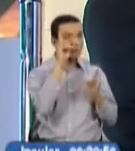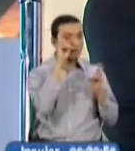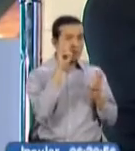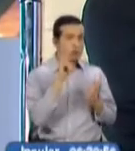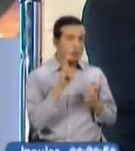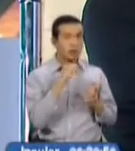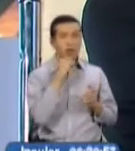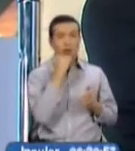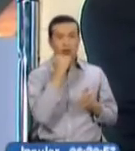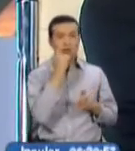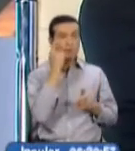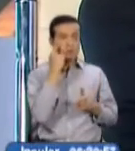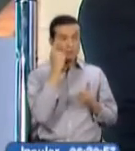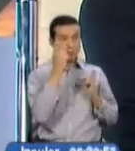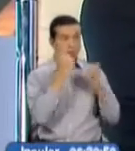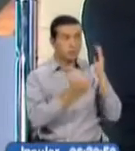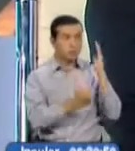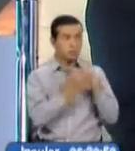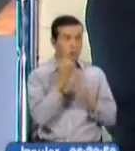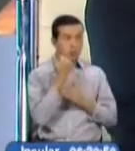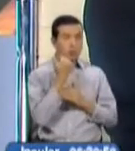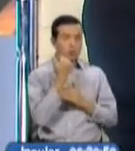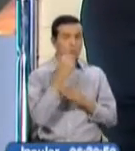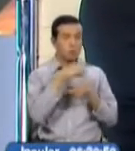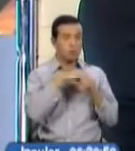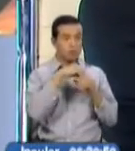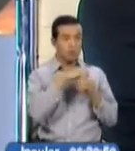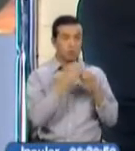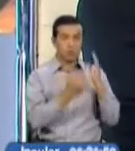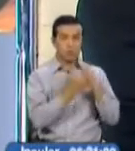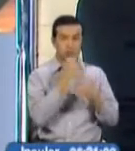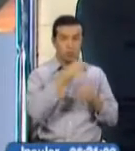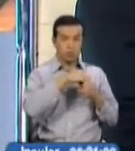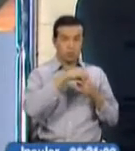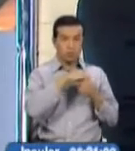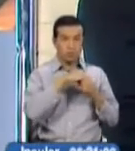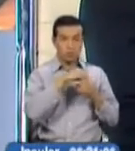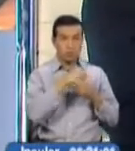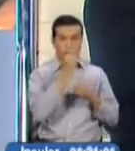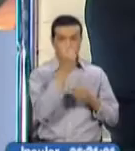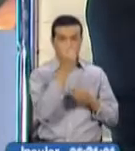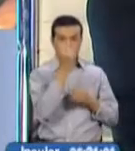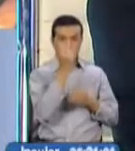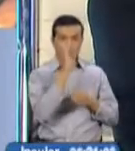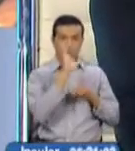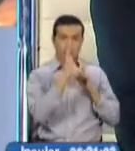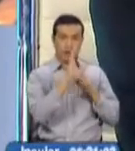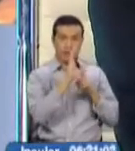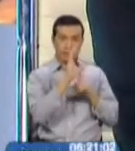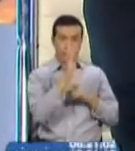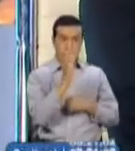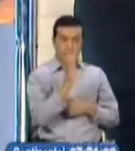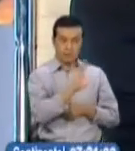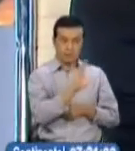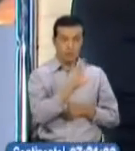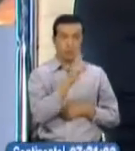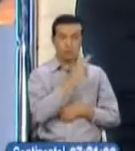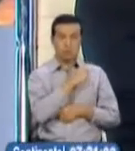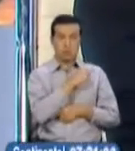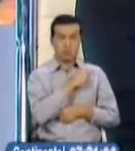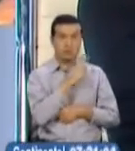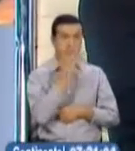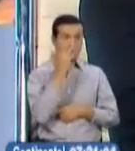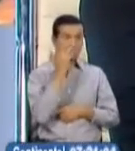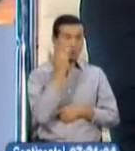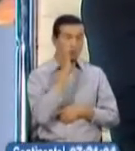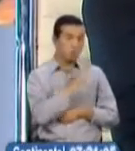de mecanismo para la creación de un fondo que sea capital semilla para que los chicos que salen de la universidad que